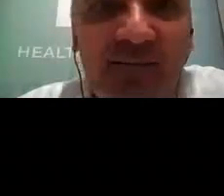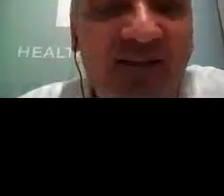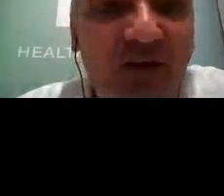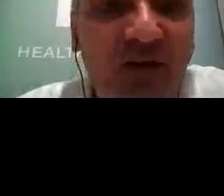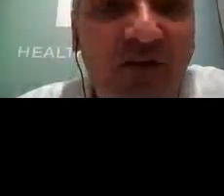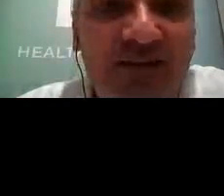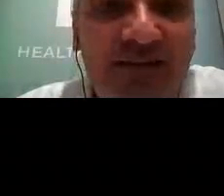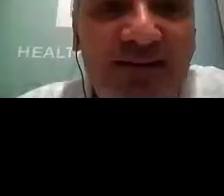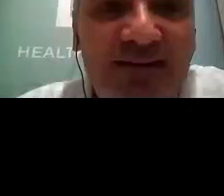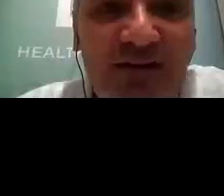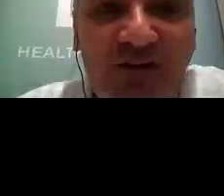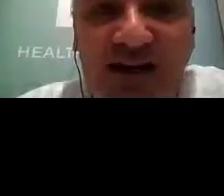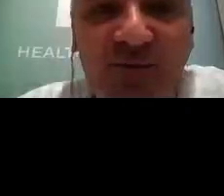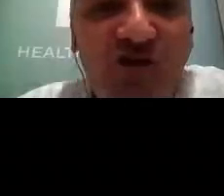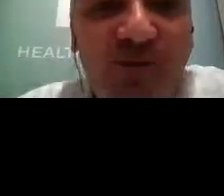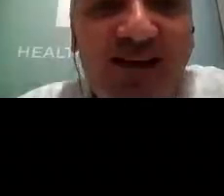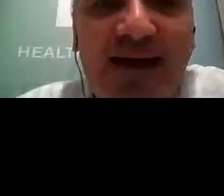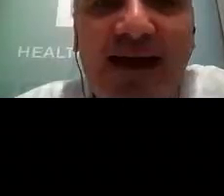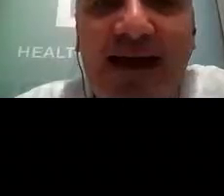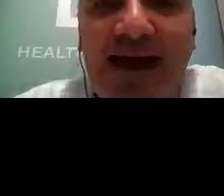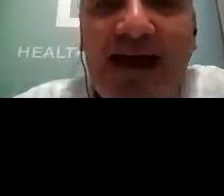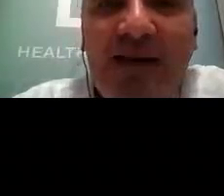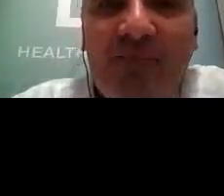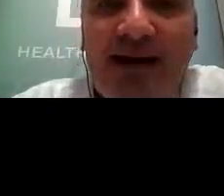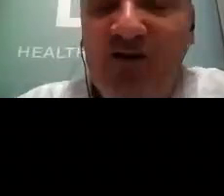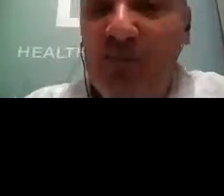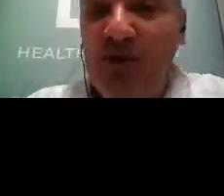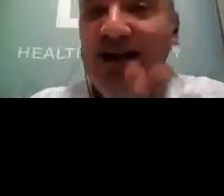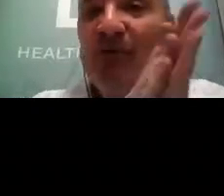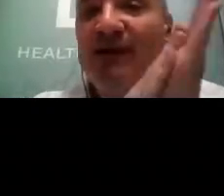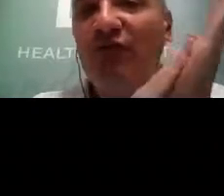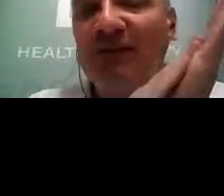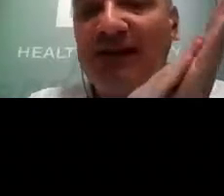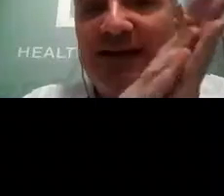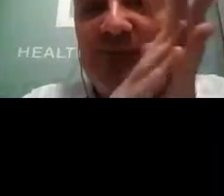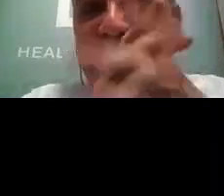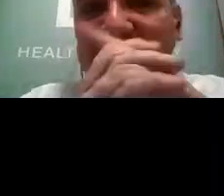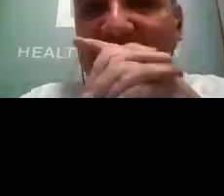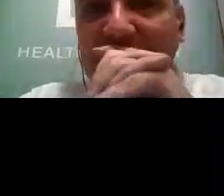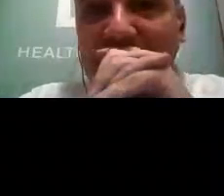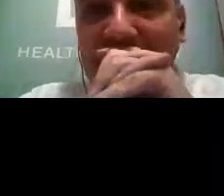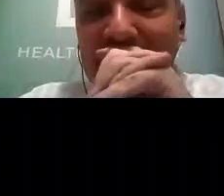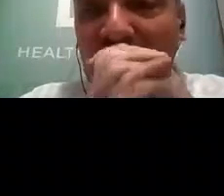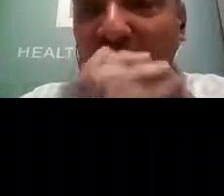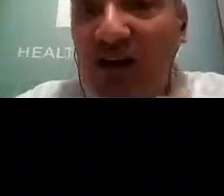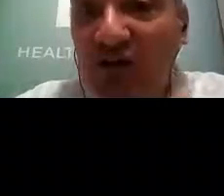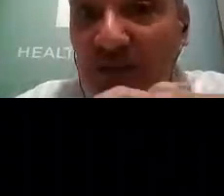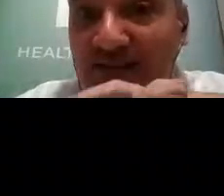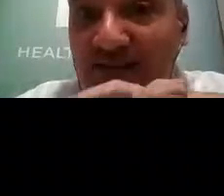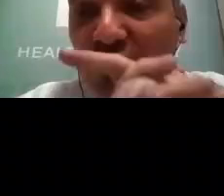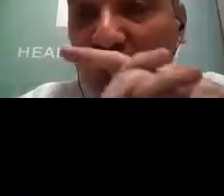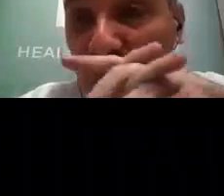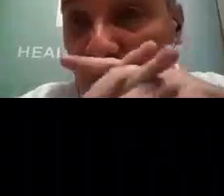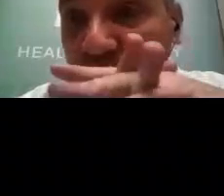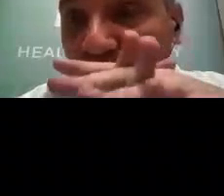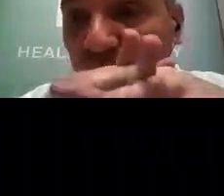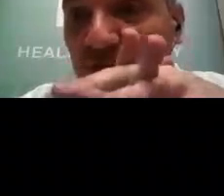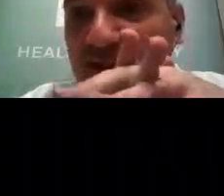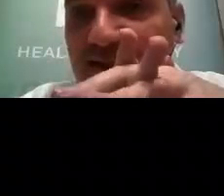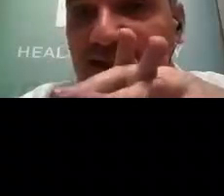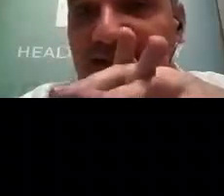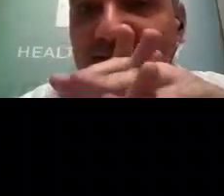alargue demasiado, que no se alargue mucho más. Vale, el Super Omega, ¿por qué resulta importante? Los ácidos grasos omega 3 son